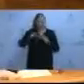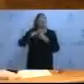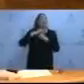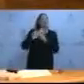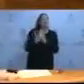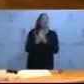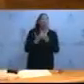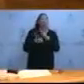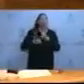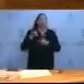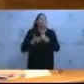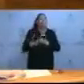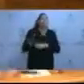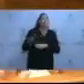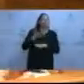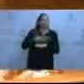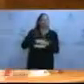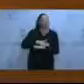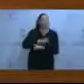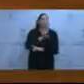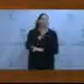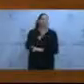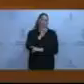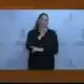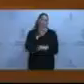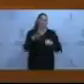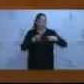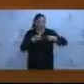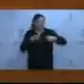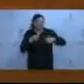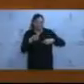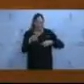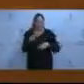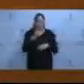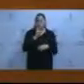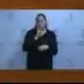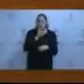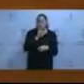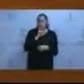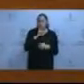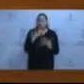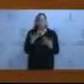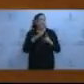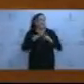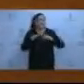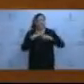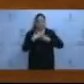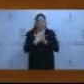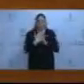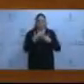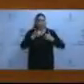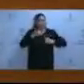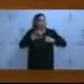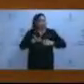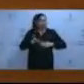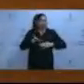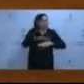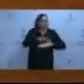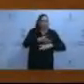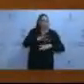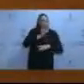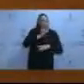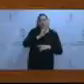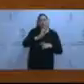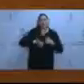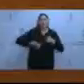Queremos saber qué negociaciones se están llevando a cabo y cómo, cuál es la situación preconcursal y qué